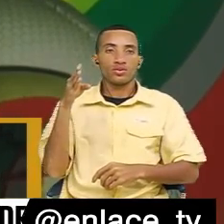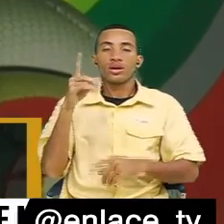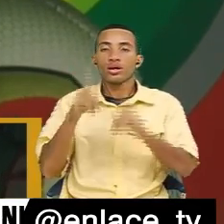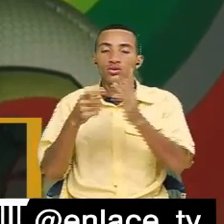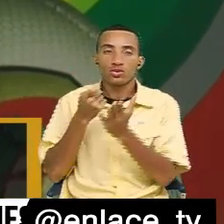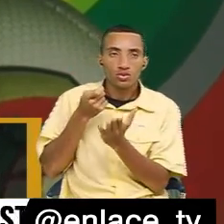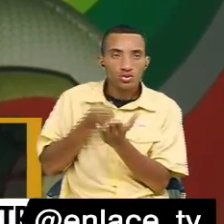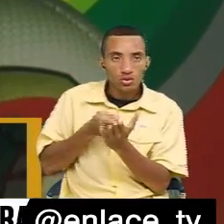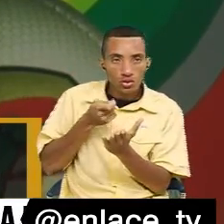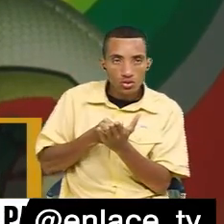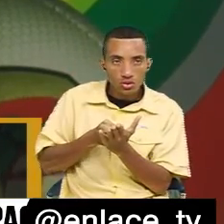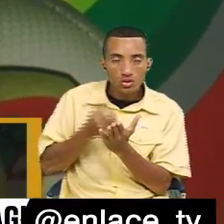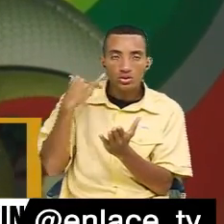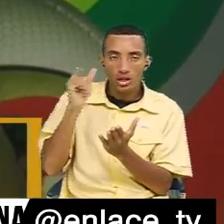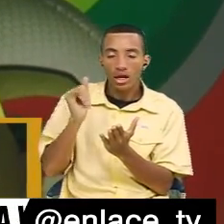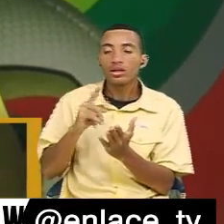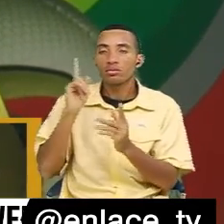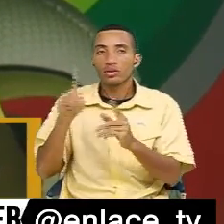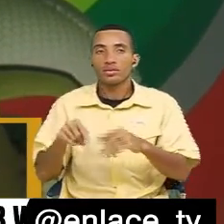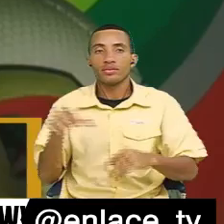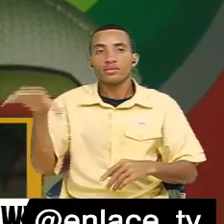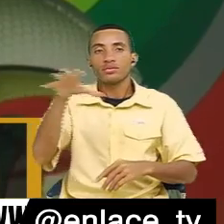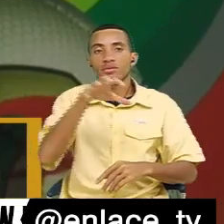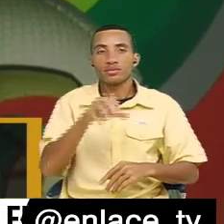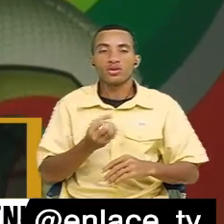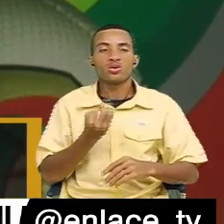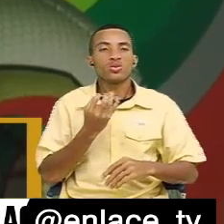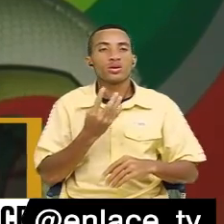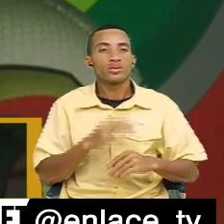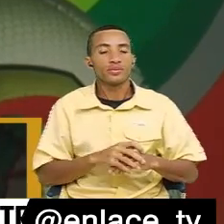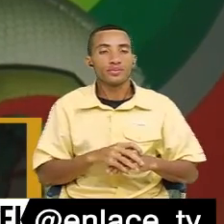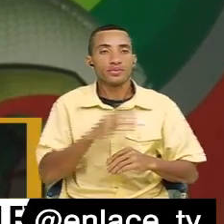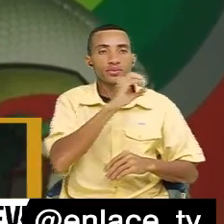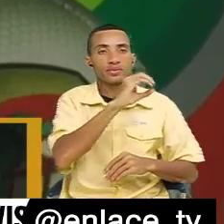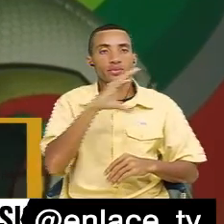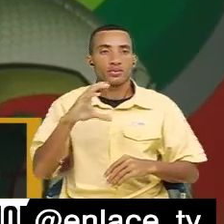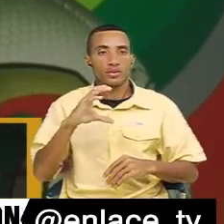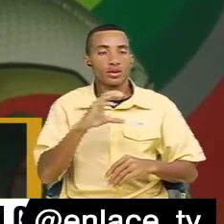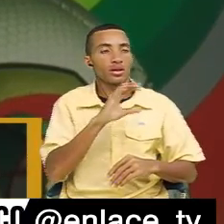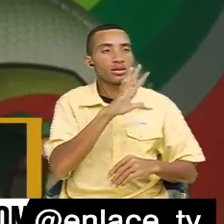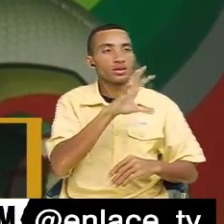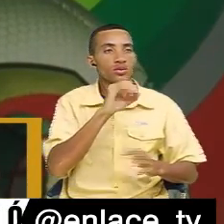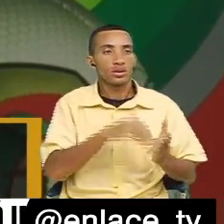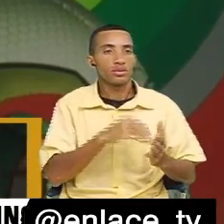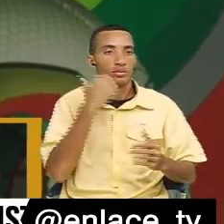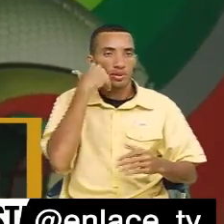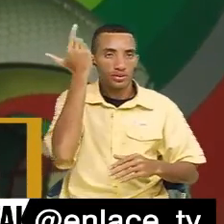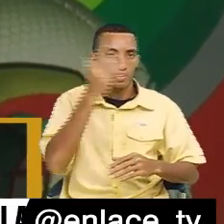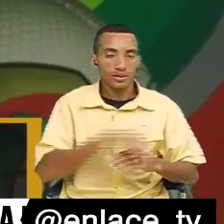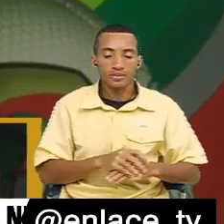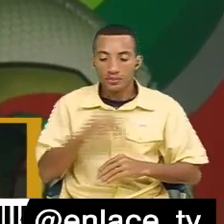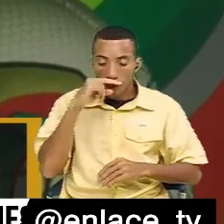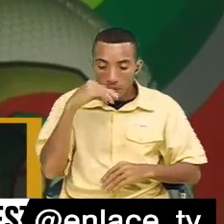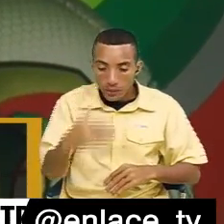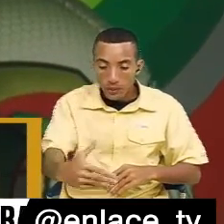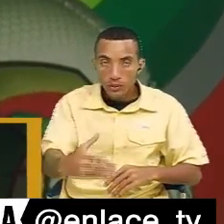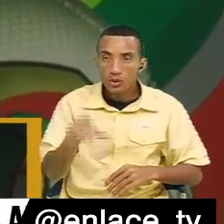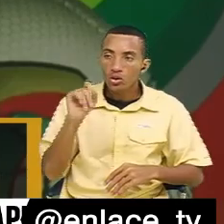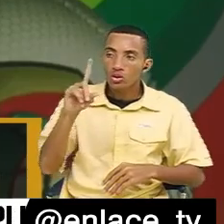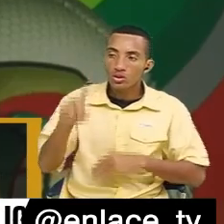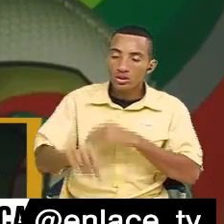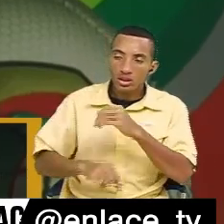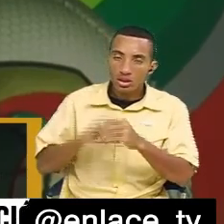están esos tres puntos como tal. ¿Precios? Tenemos Occidental, 50.000 para adultos. Para niños de 11 a